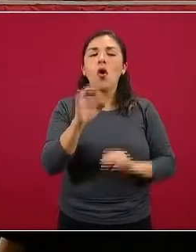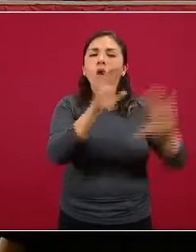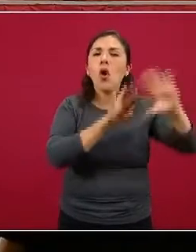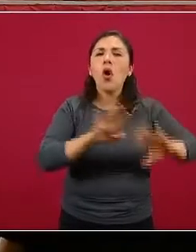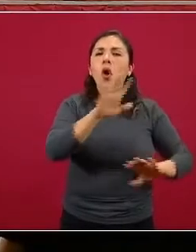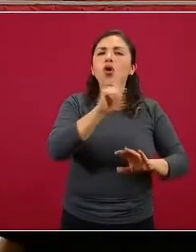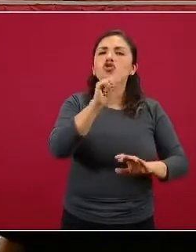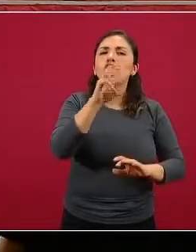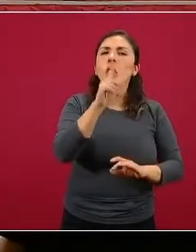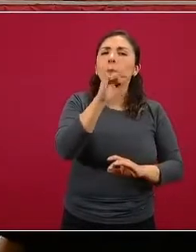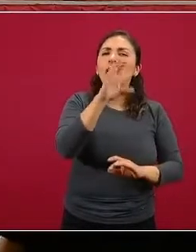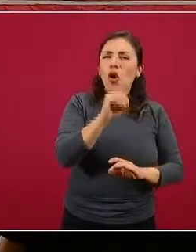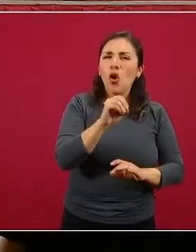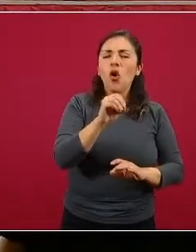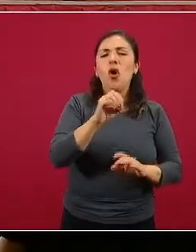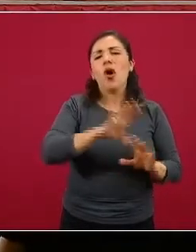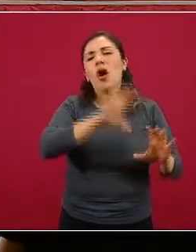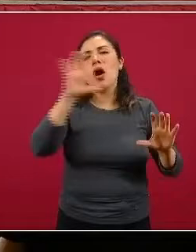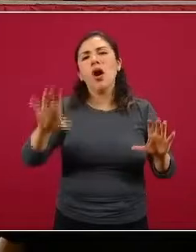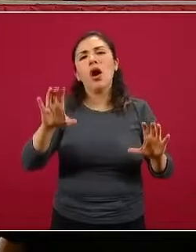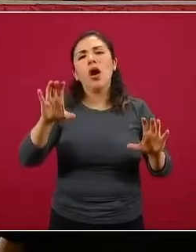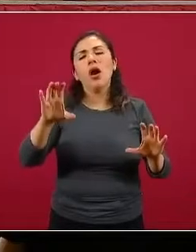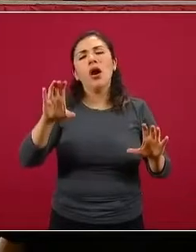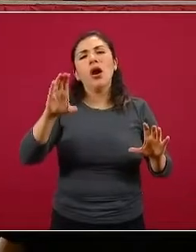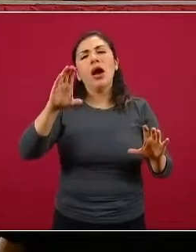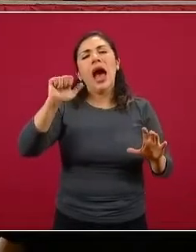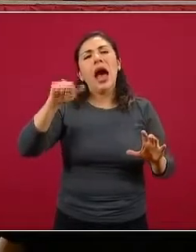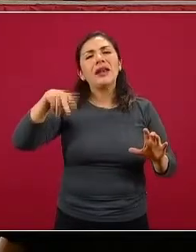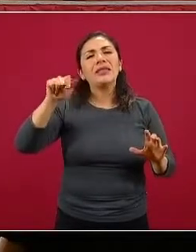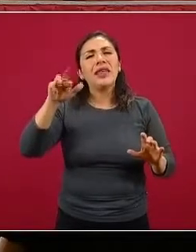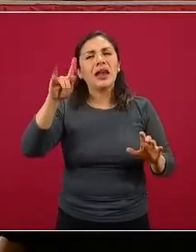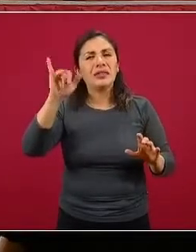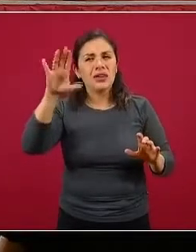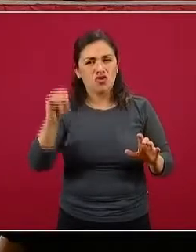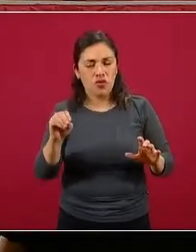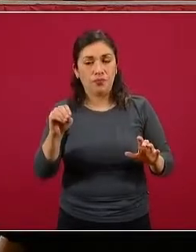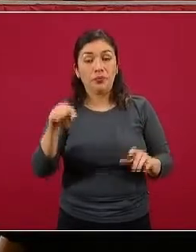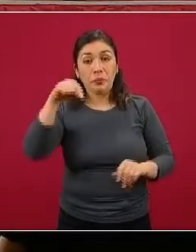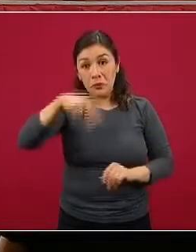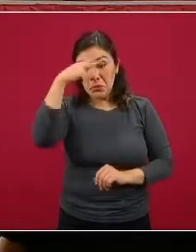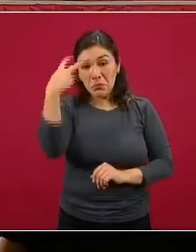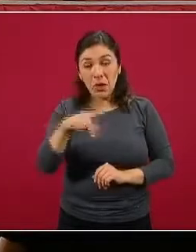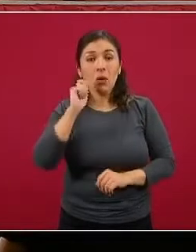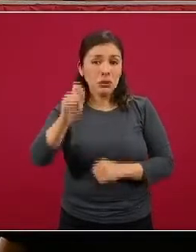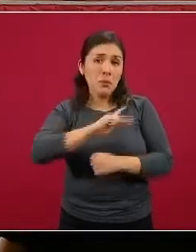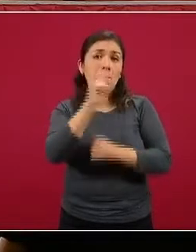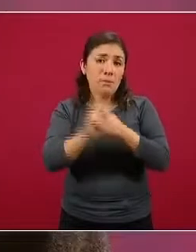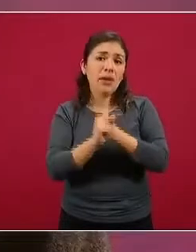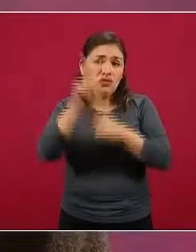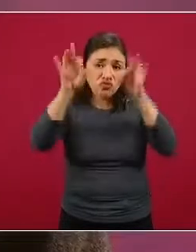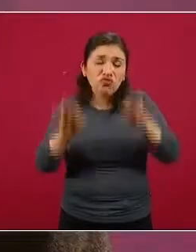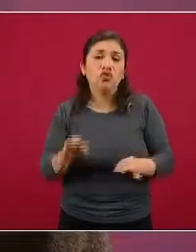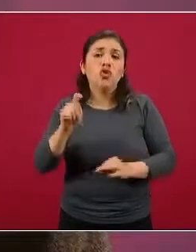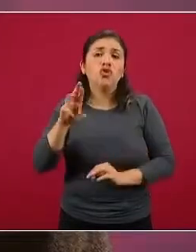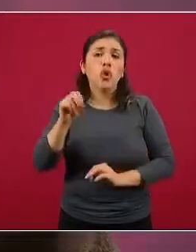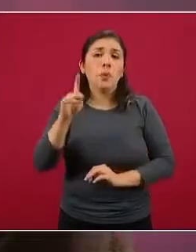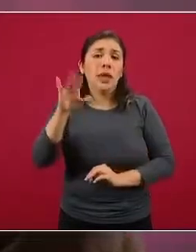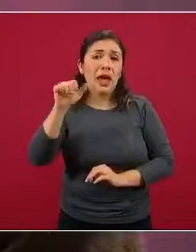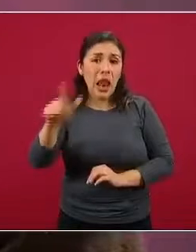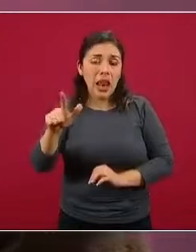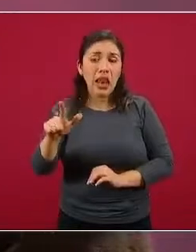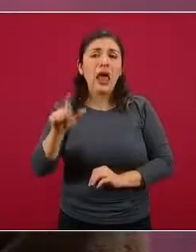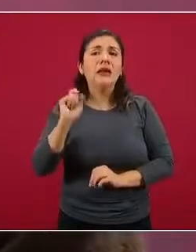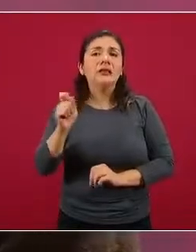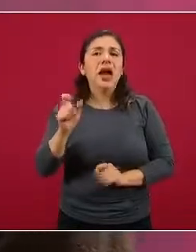Capricornio y el antártico, el círculo antártico en el caso del hemisferio sur. México es un país tropical, el trópico de Cáncer